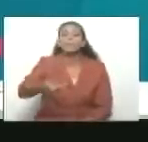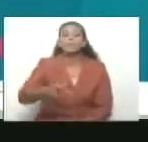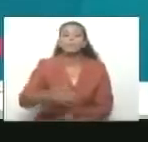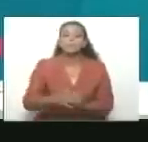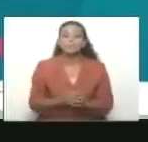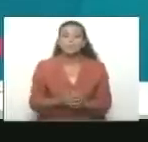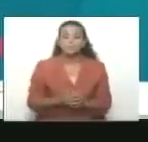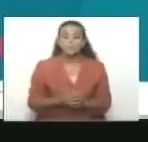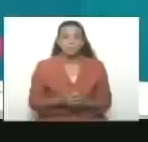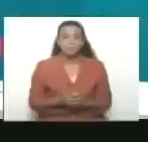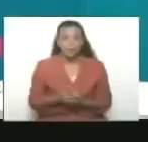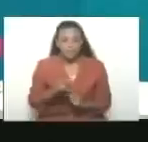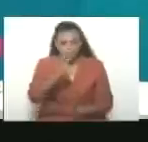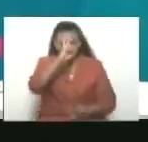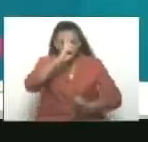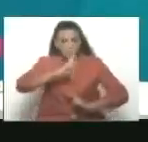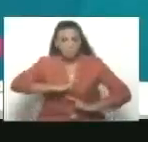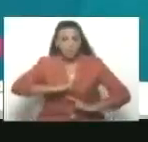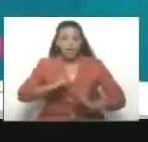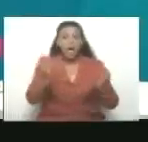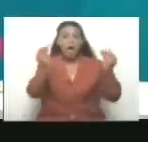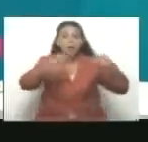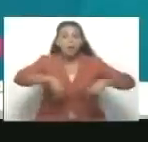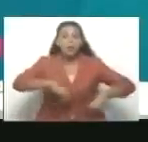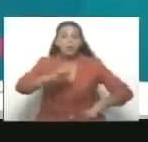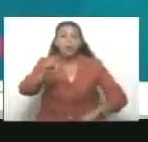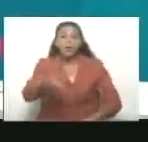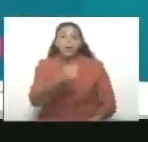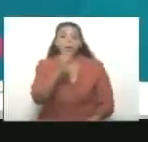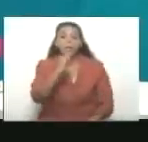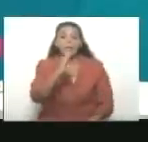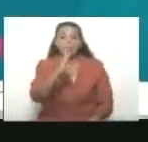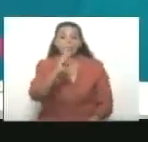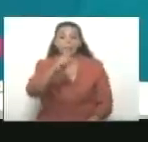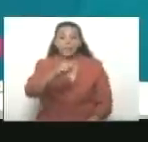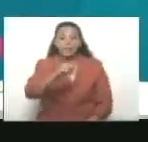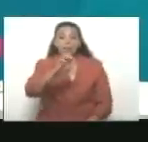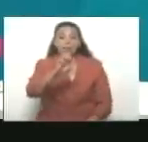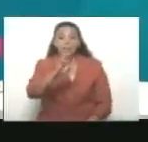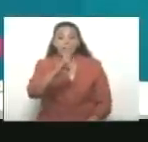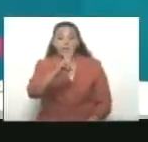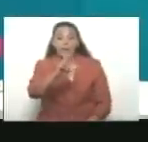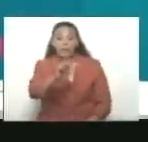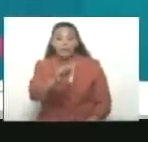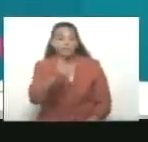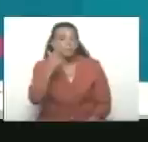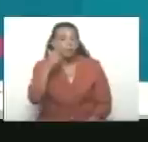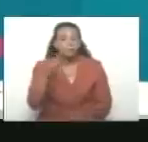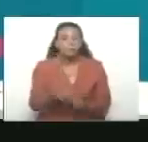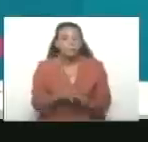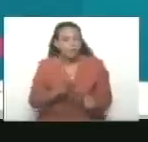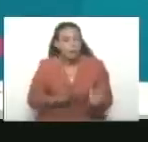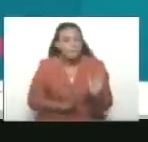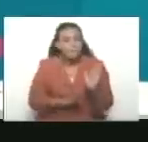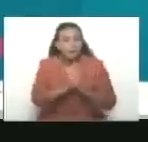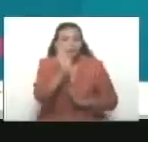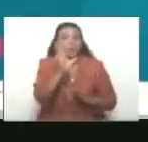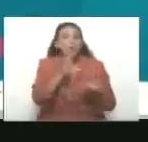político porque se respete el acuerdo de Ginebra y en el marco del acuerdo de Ginebra se avance